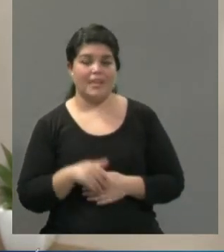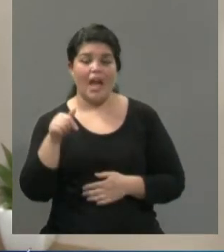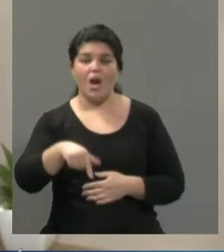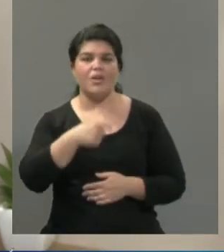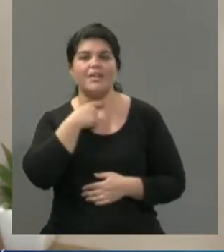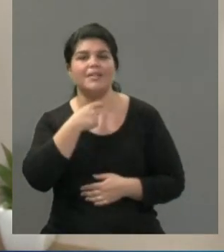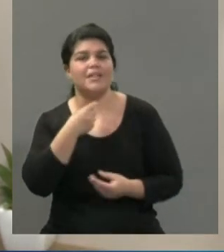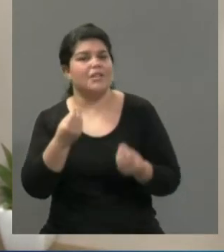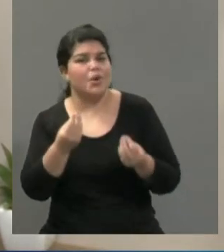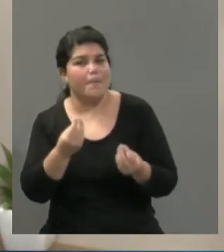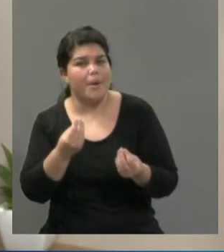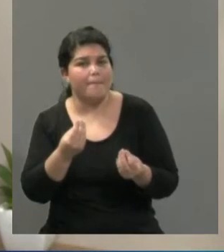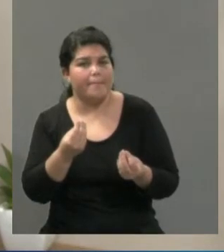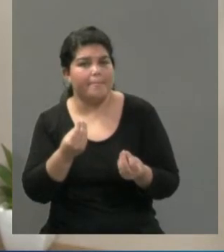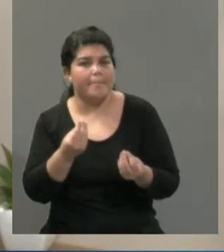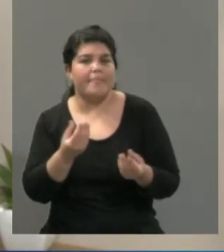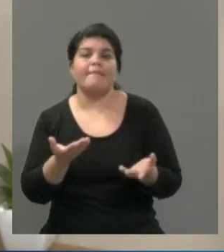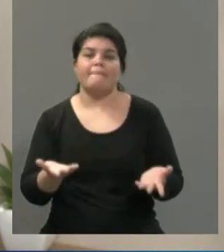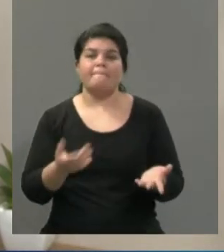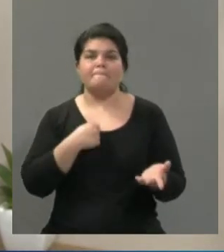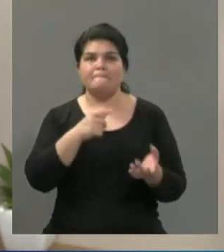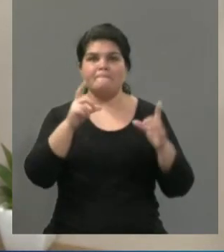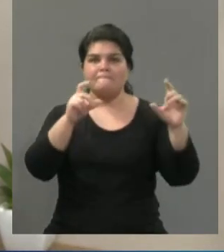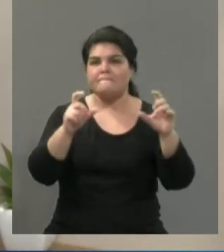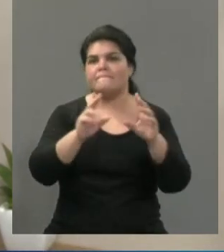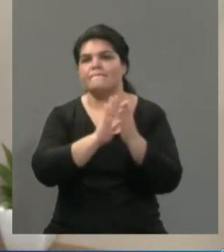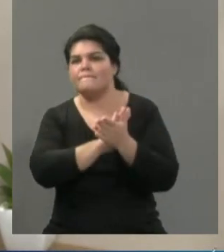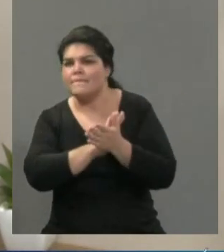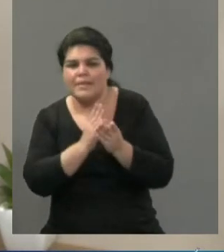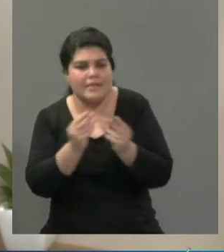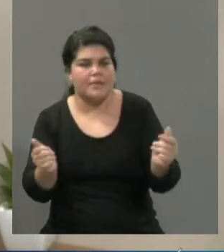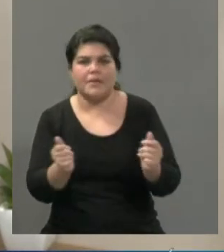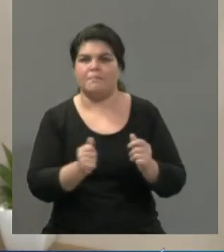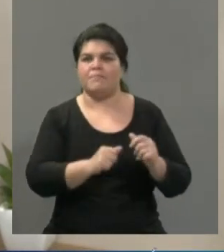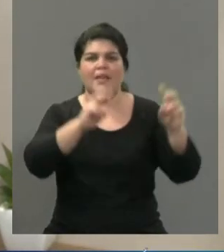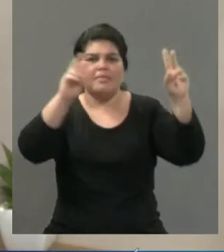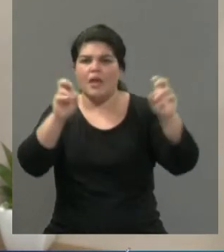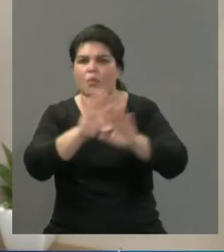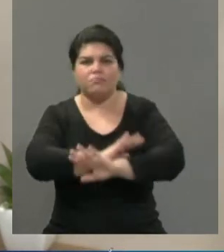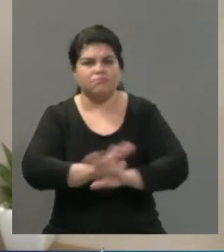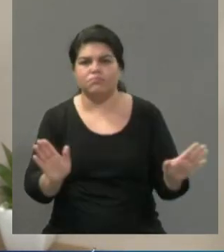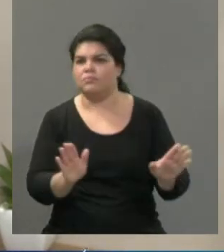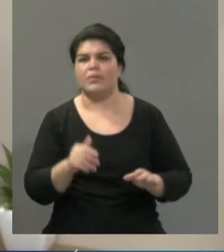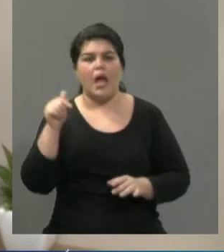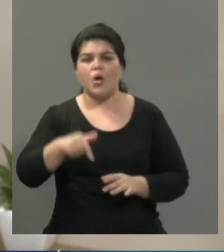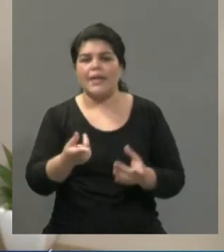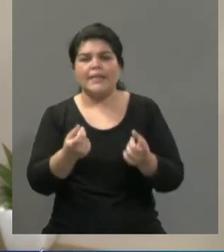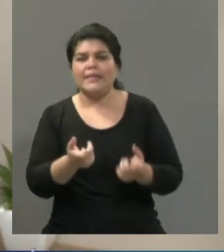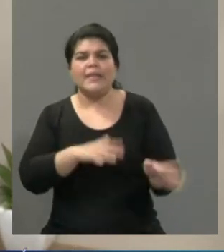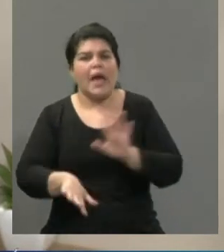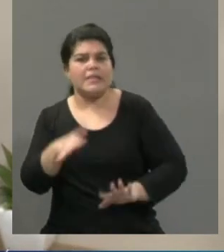con esto y con la fotito, el titulito, el amague no quedamos conformes, ¿no? Hay que ponerlo en práctica,